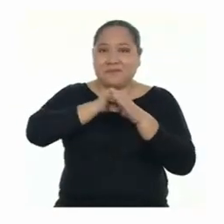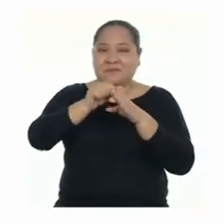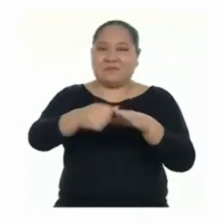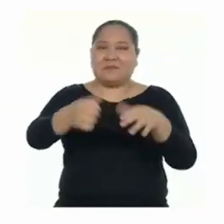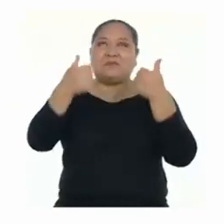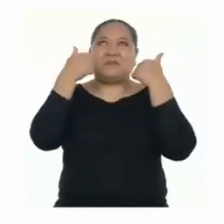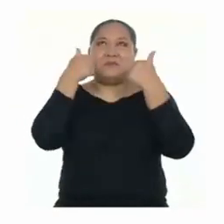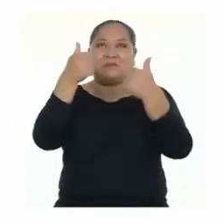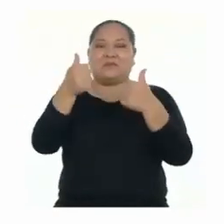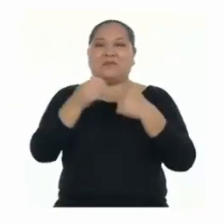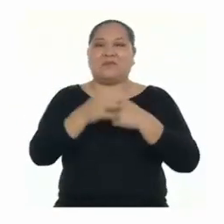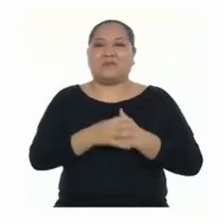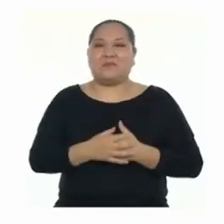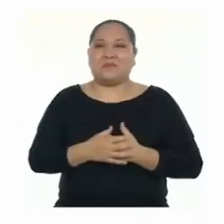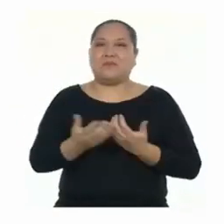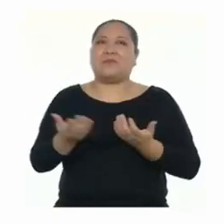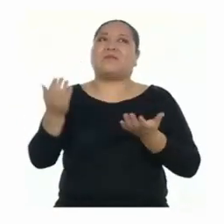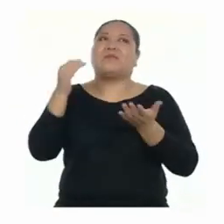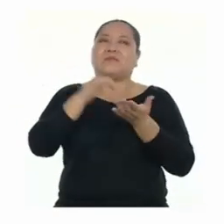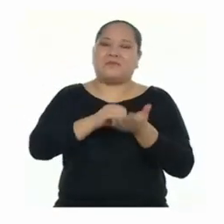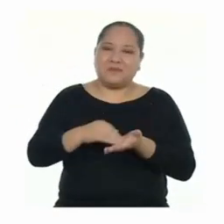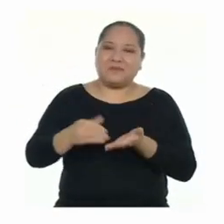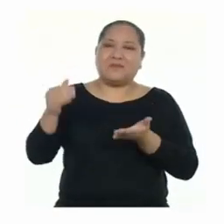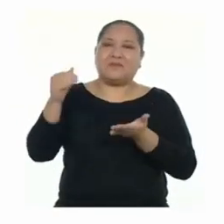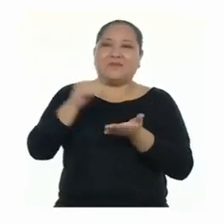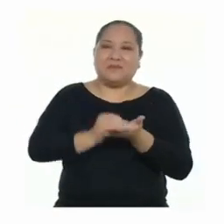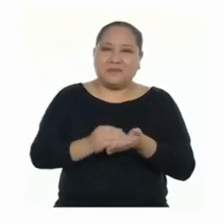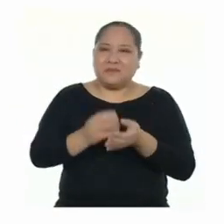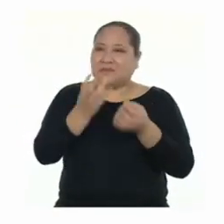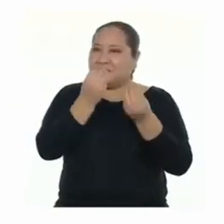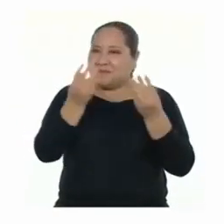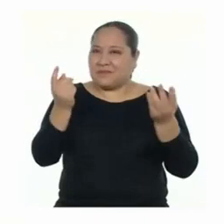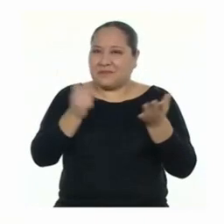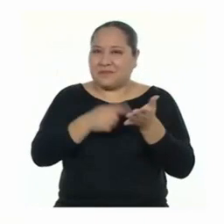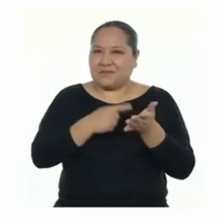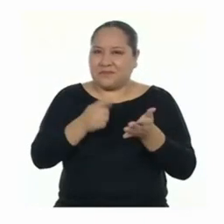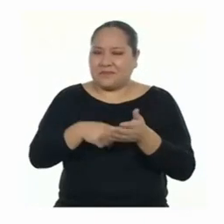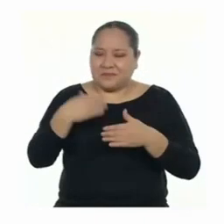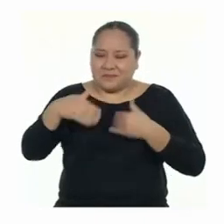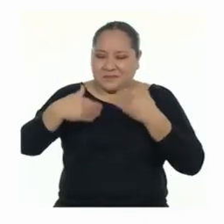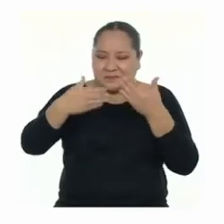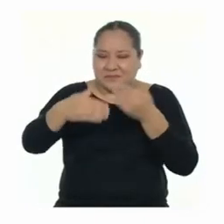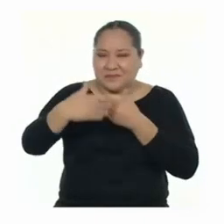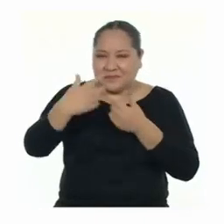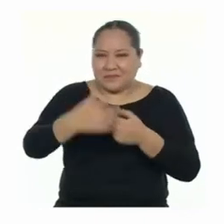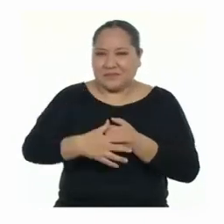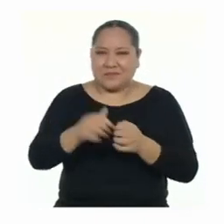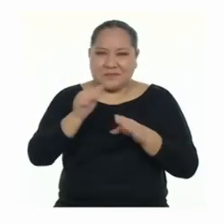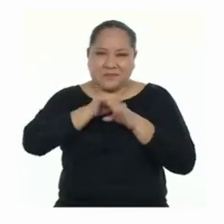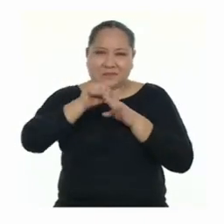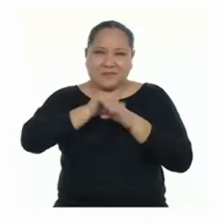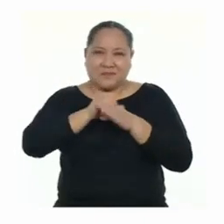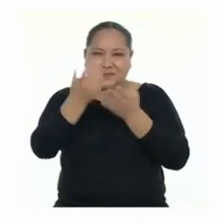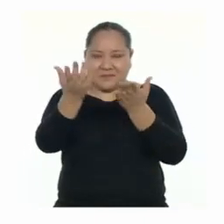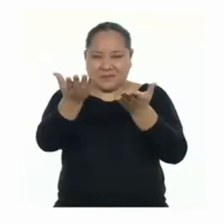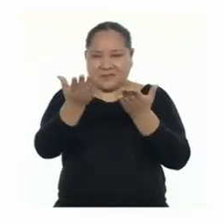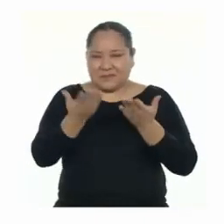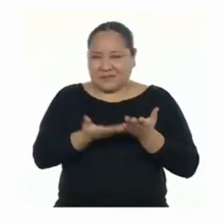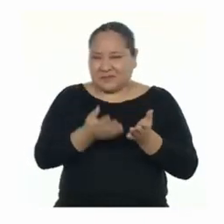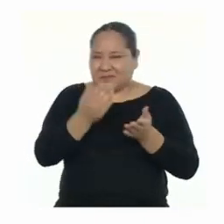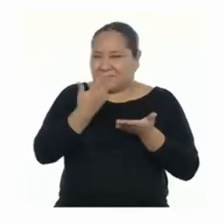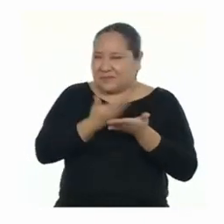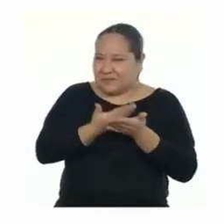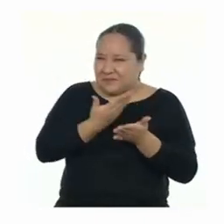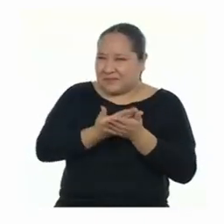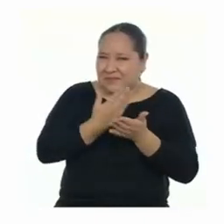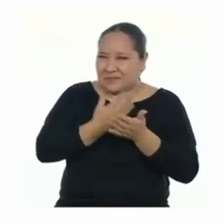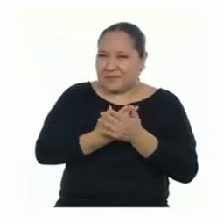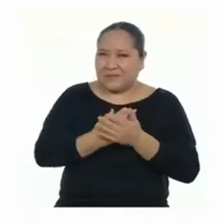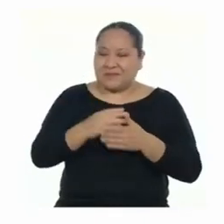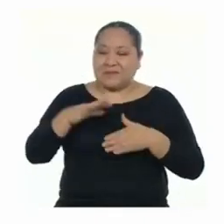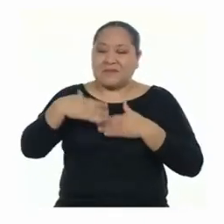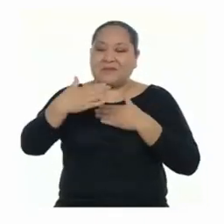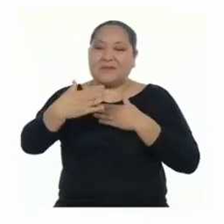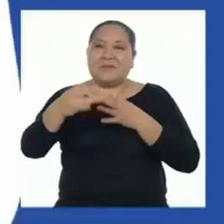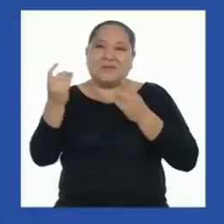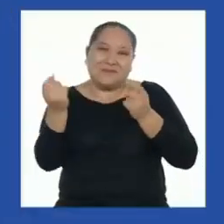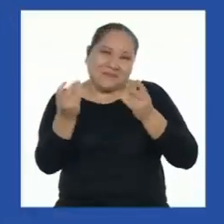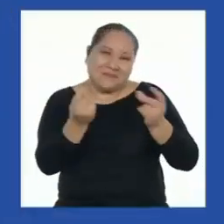funciona muy bien. Pueden repetirlo un montón de veces y les va a salir cada vez mejor. Los invito a probarlo y hacerlo cada vez más